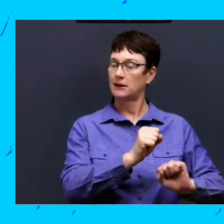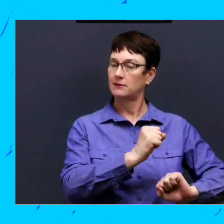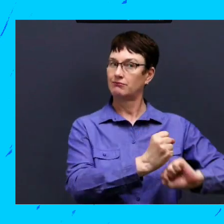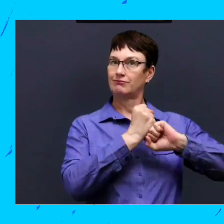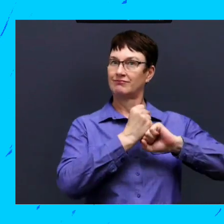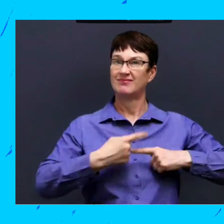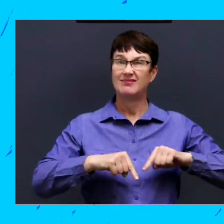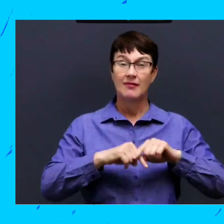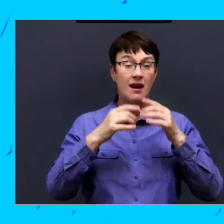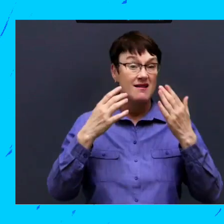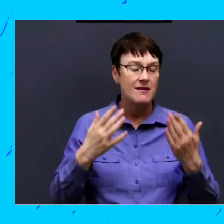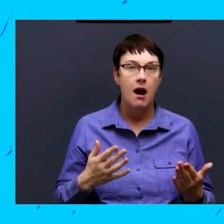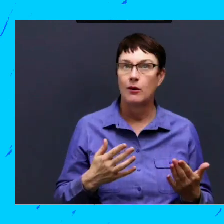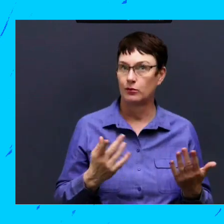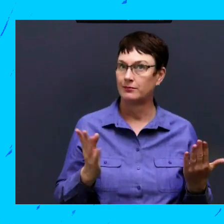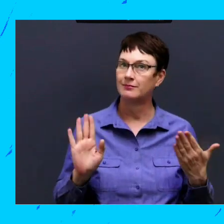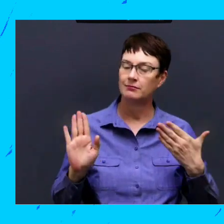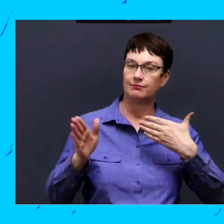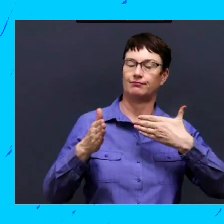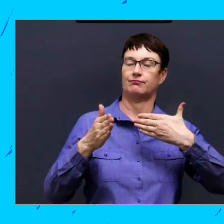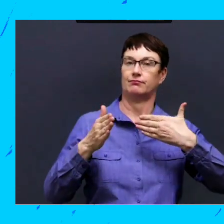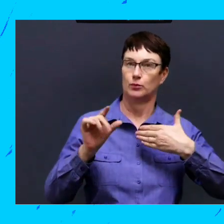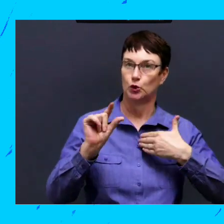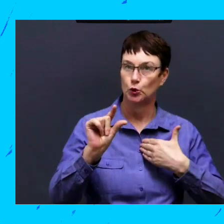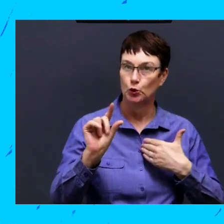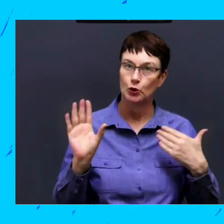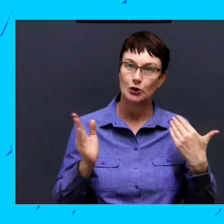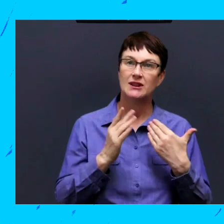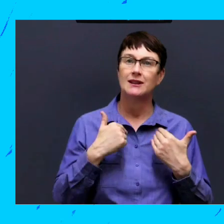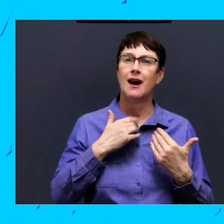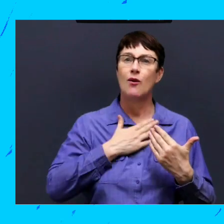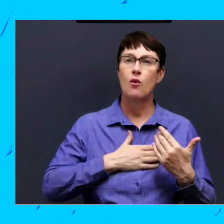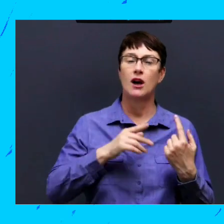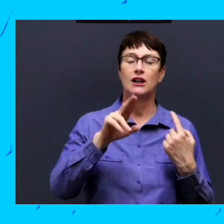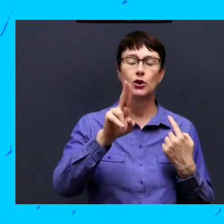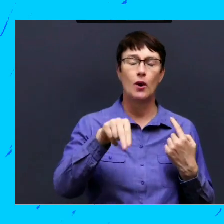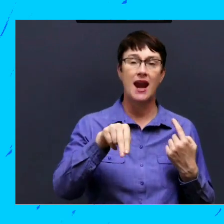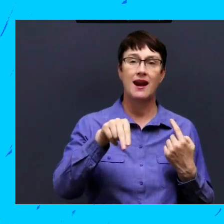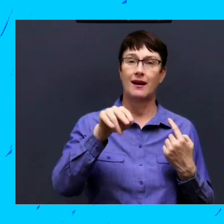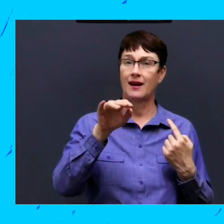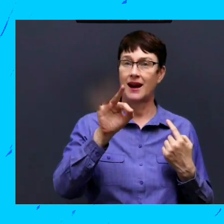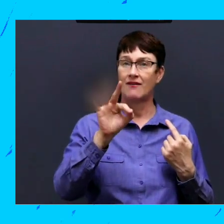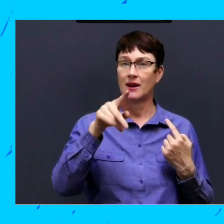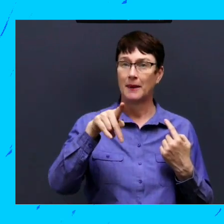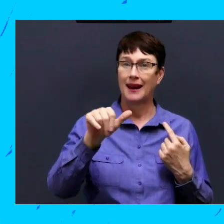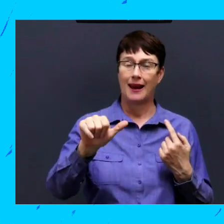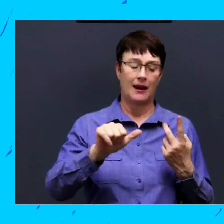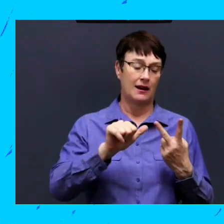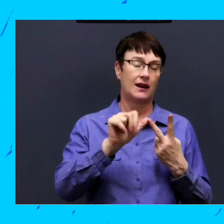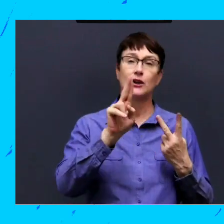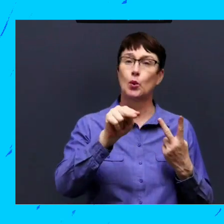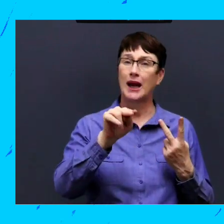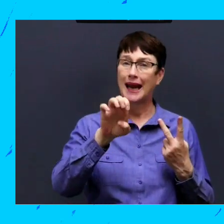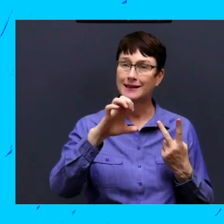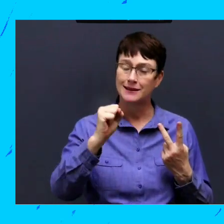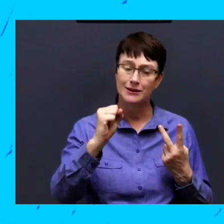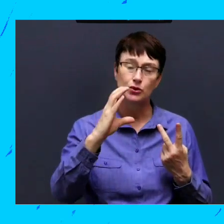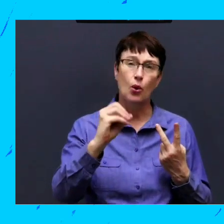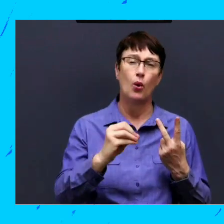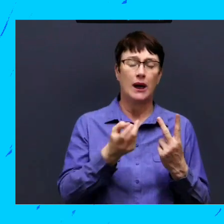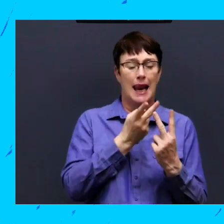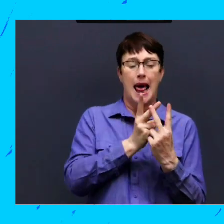SIDA. Bueno, creo que se va a terminar el tiempo. Muchas gracias a UNICEF, PMA,